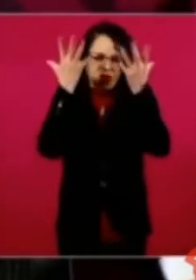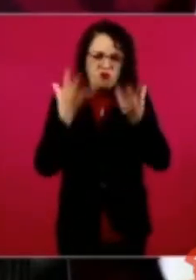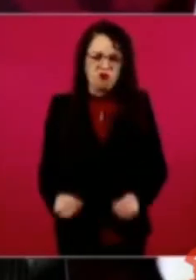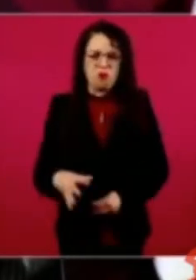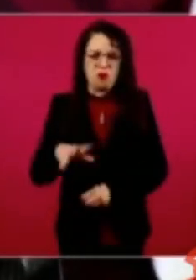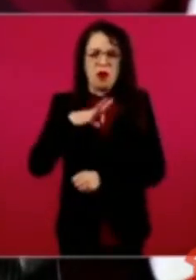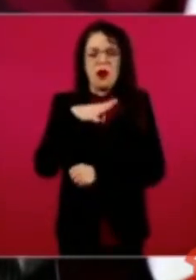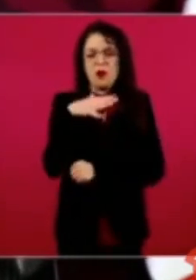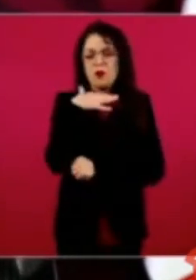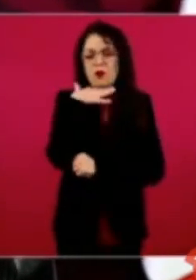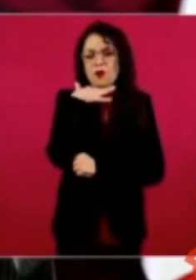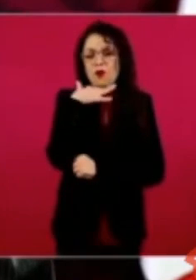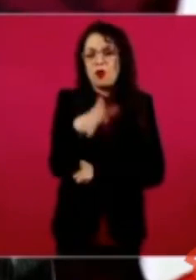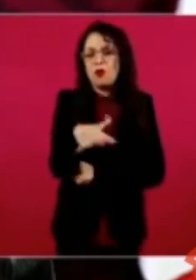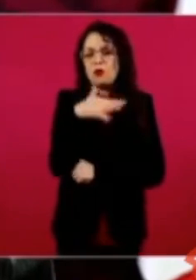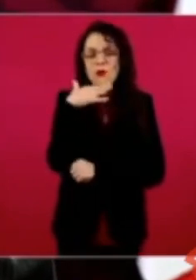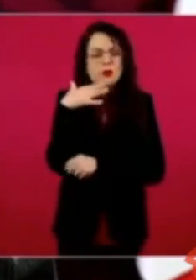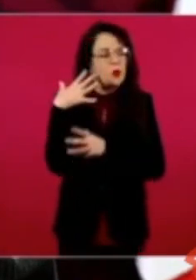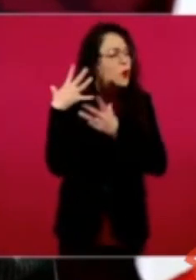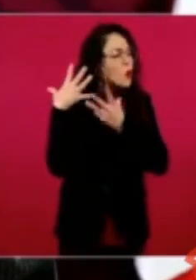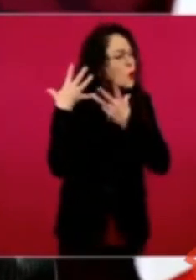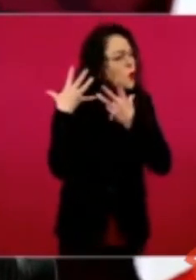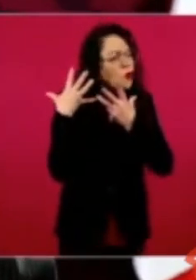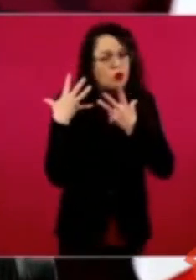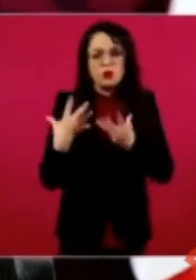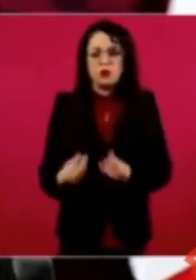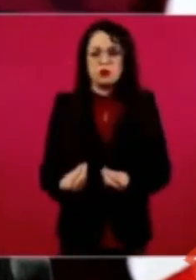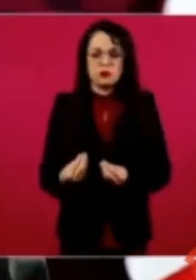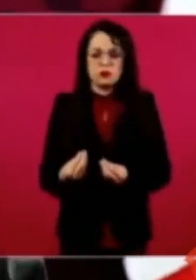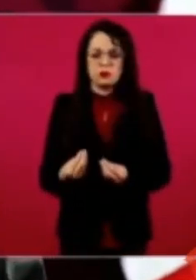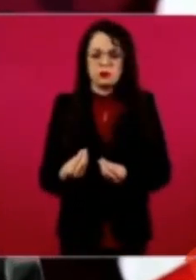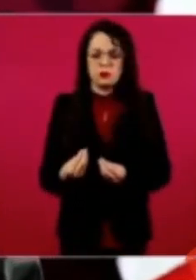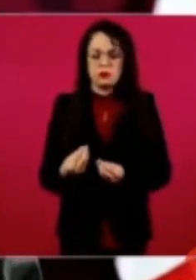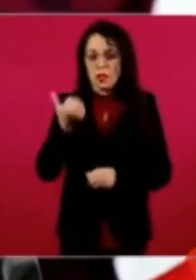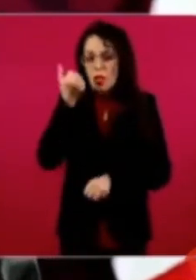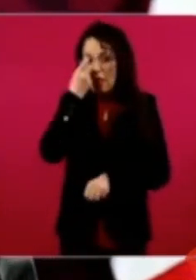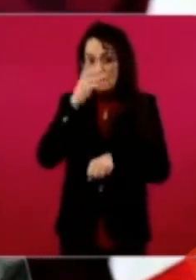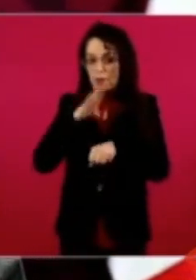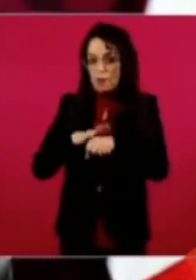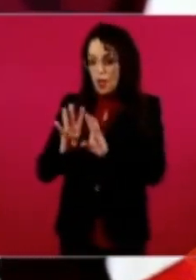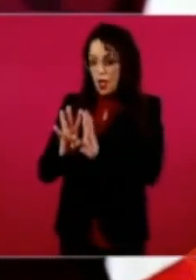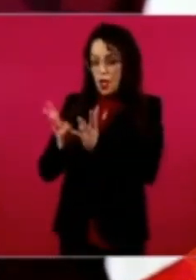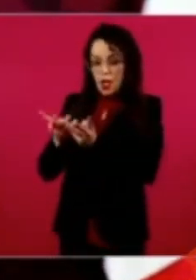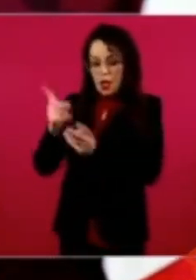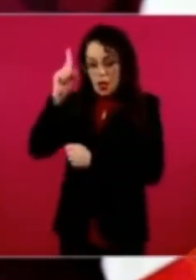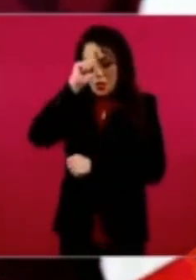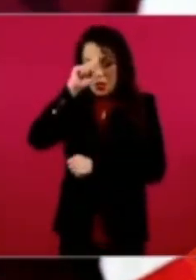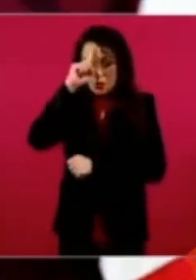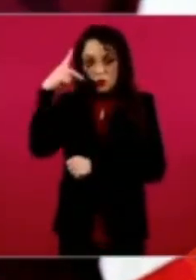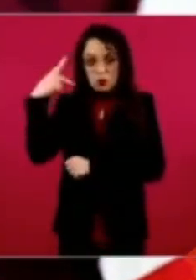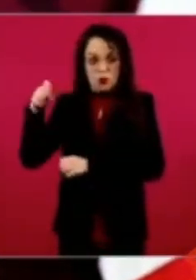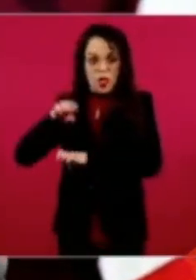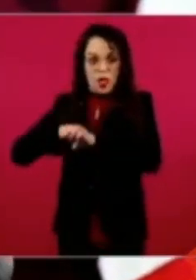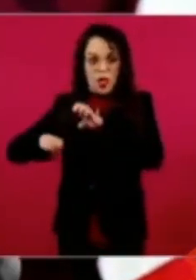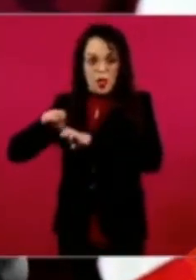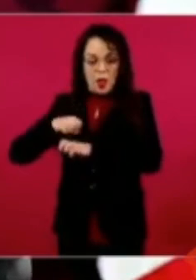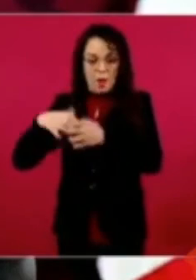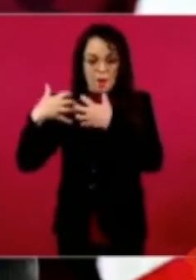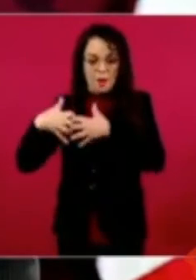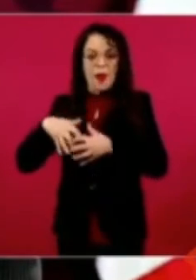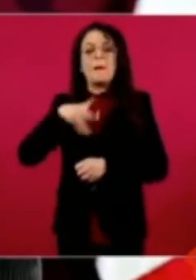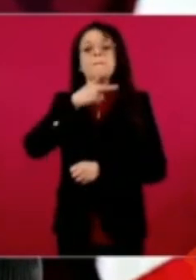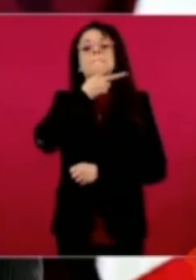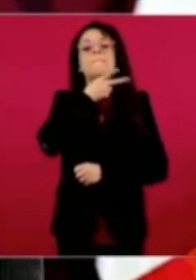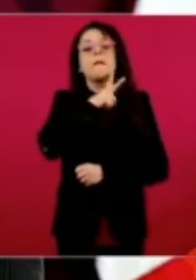Estaban los funcionarios en todos los consejos de administración de las empresas petroleras y de